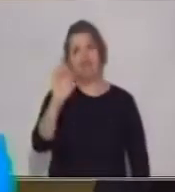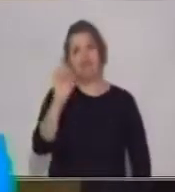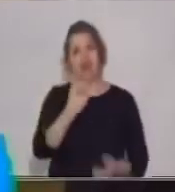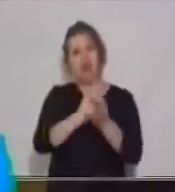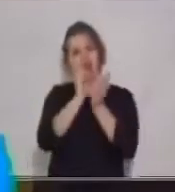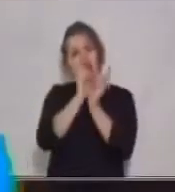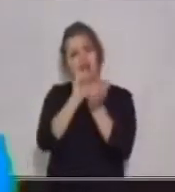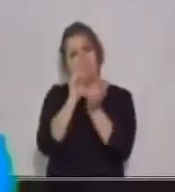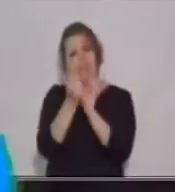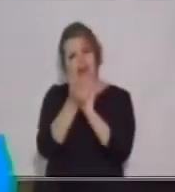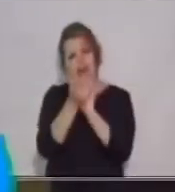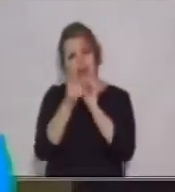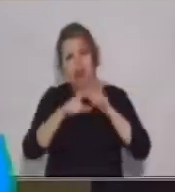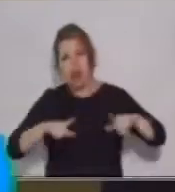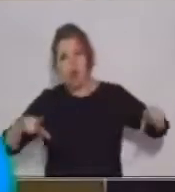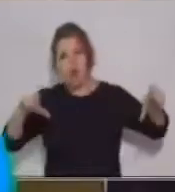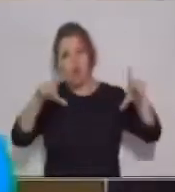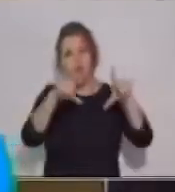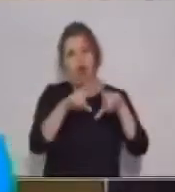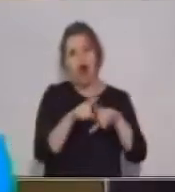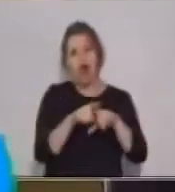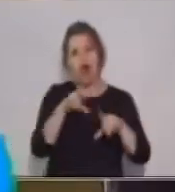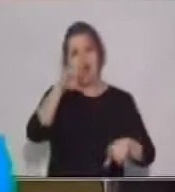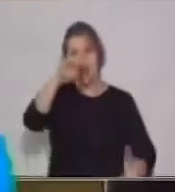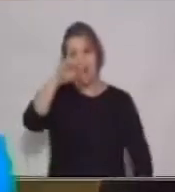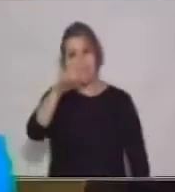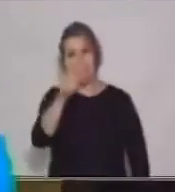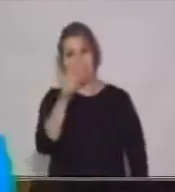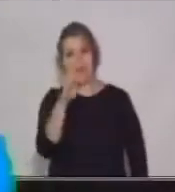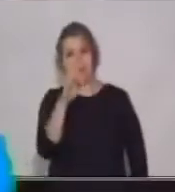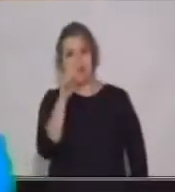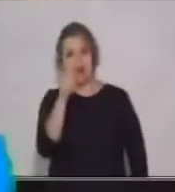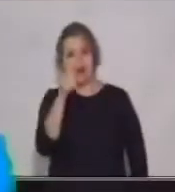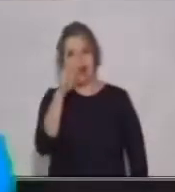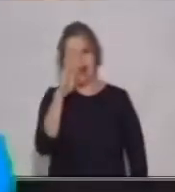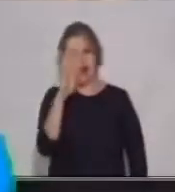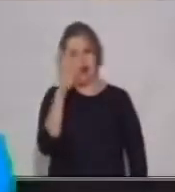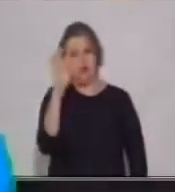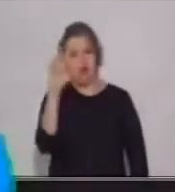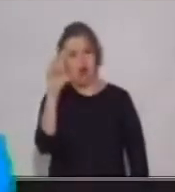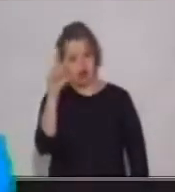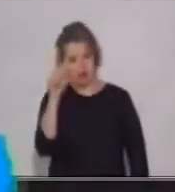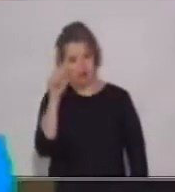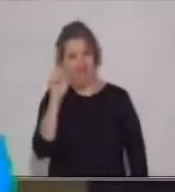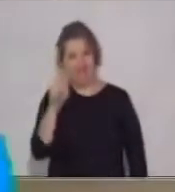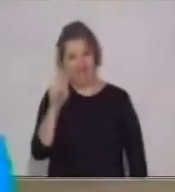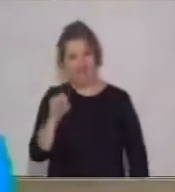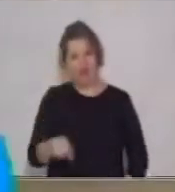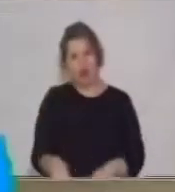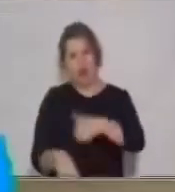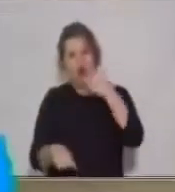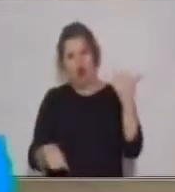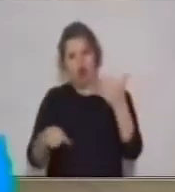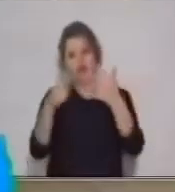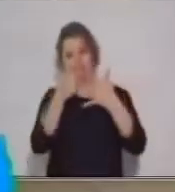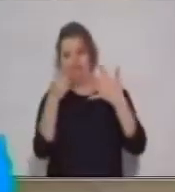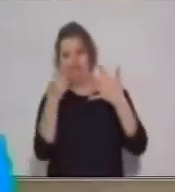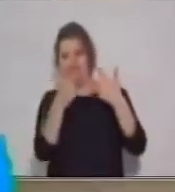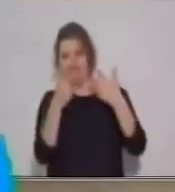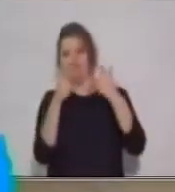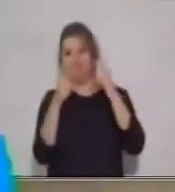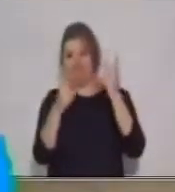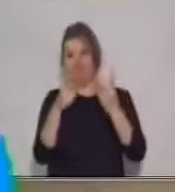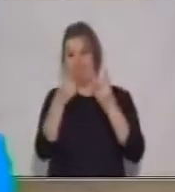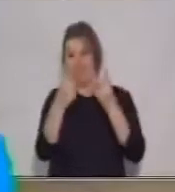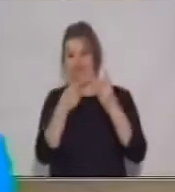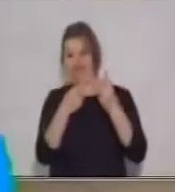parábola. Tenemos también la directriz, porque la parábola es una figura geométrica que